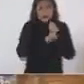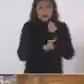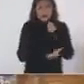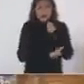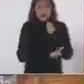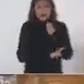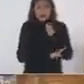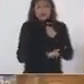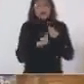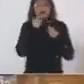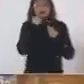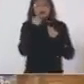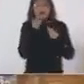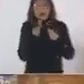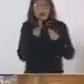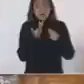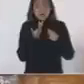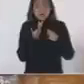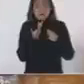embarazadas